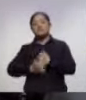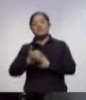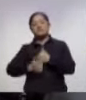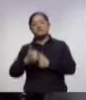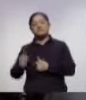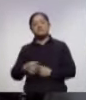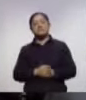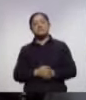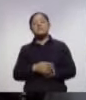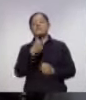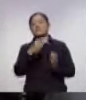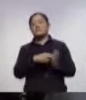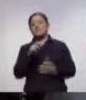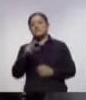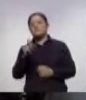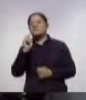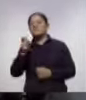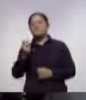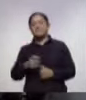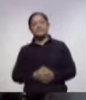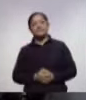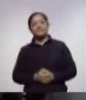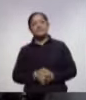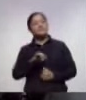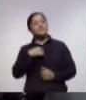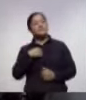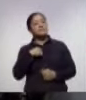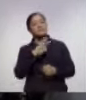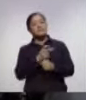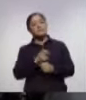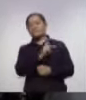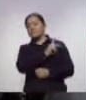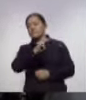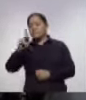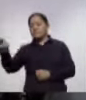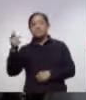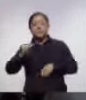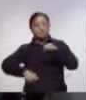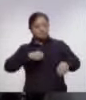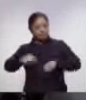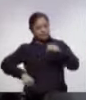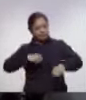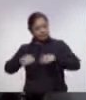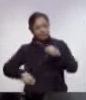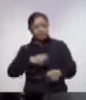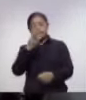en su edición 2020? Exactamente. Venimos a invitar a todos los entusiastas del ciclismo. Es